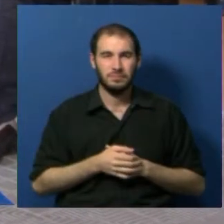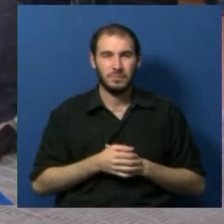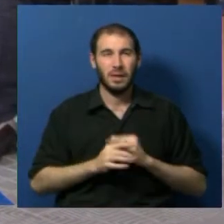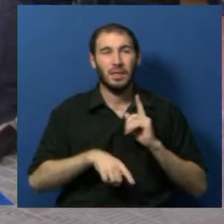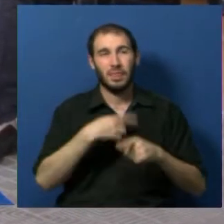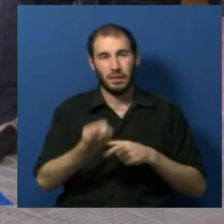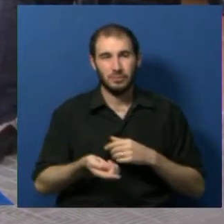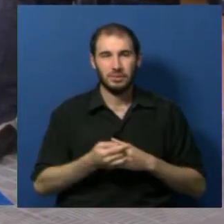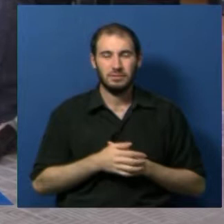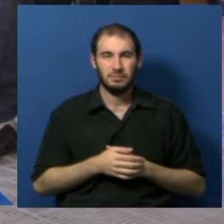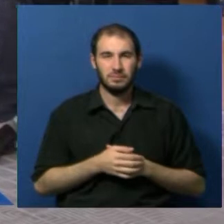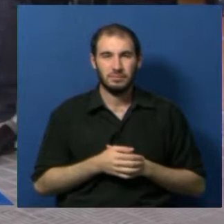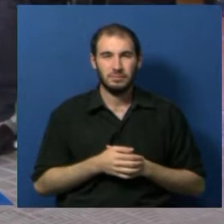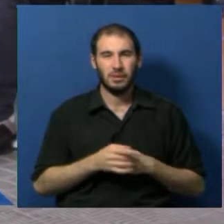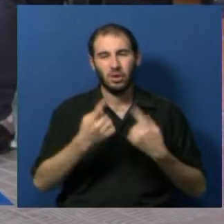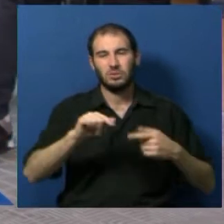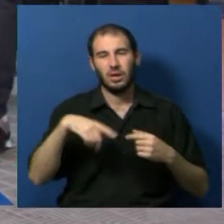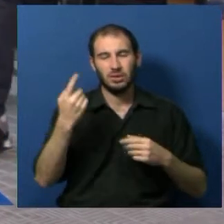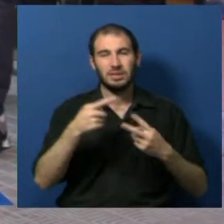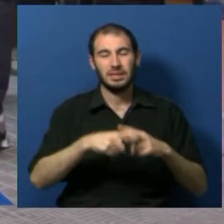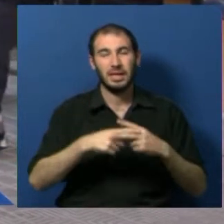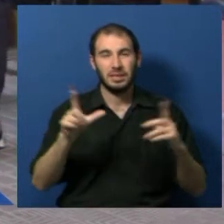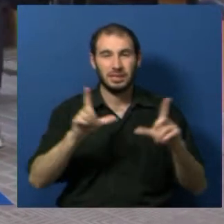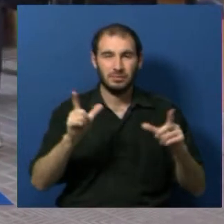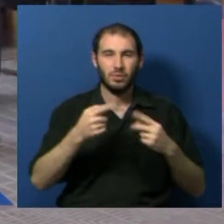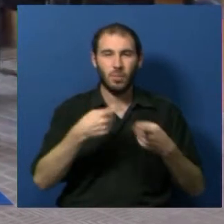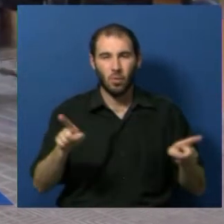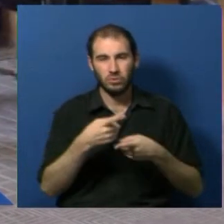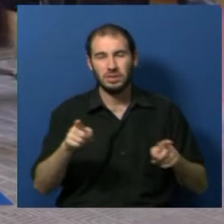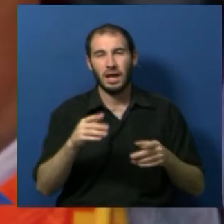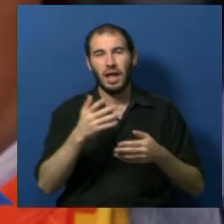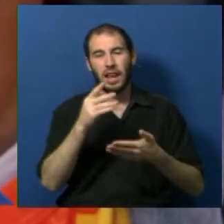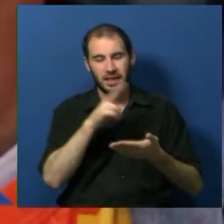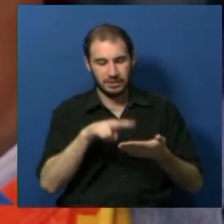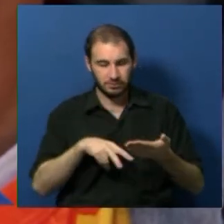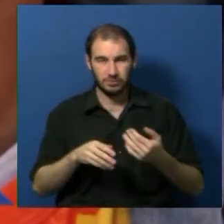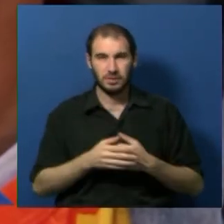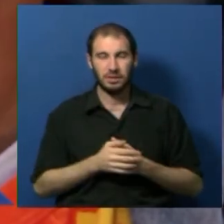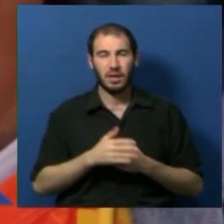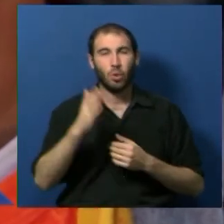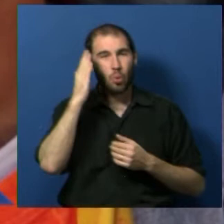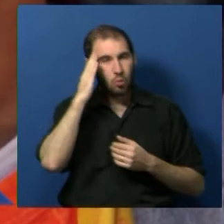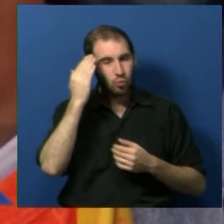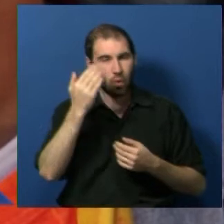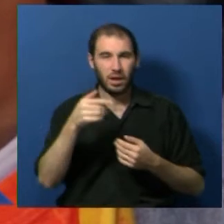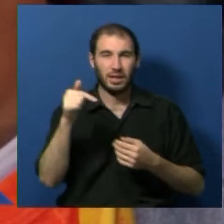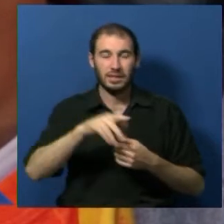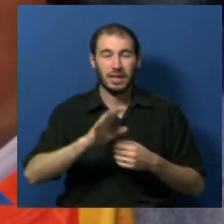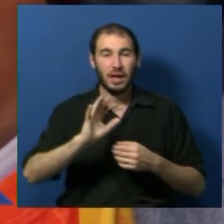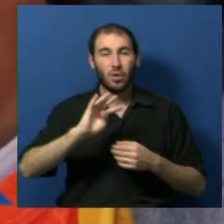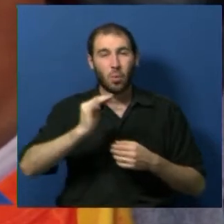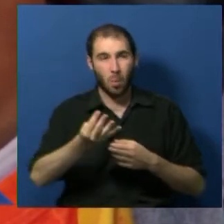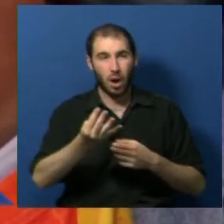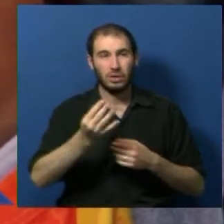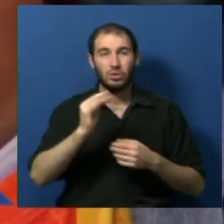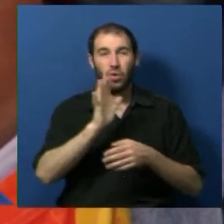Después siguieron otras cosas, talleres de televisión, de música, de literatura, giras culturales. Este es el cuarto, esta película